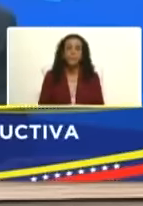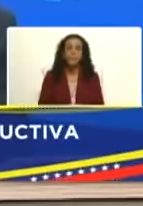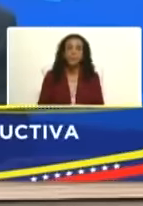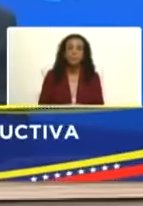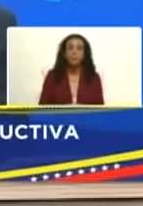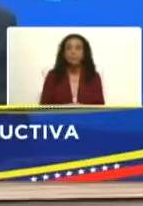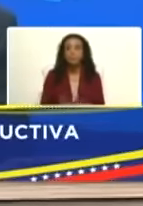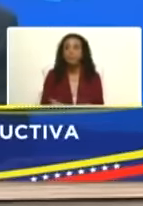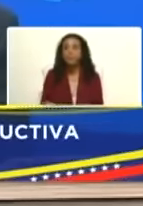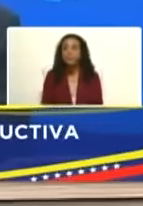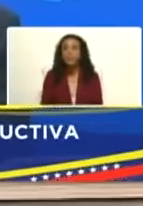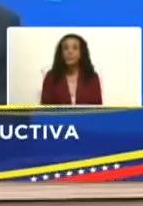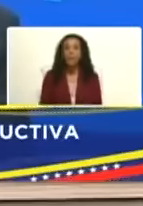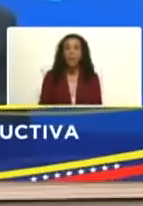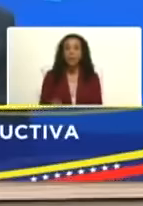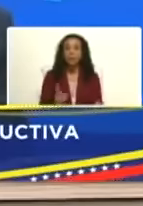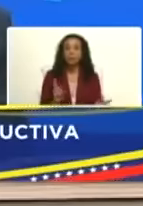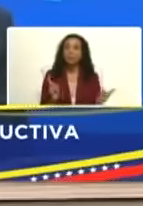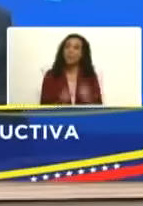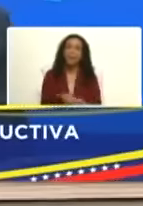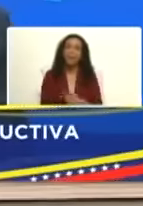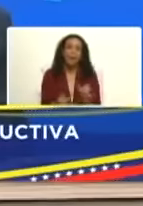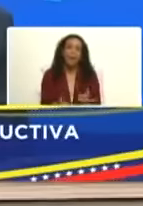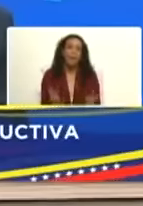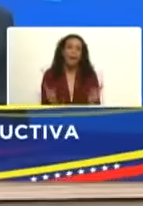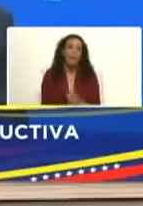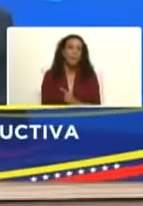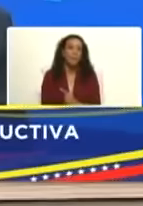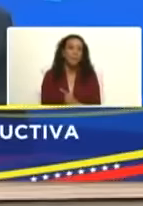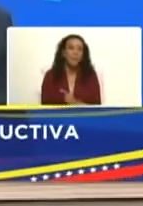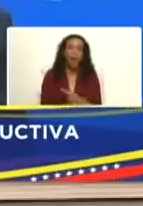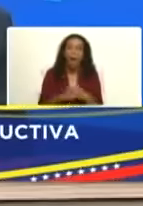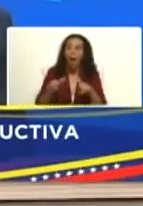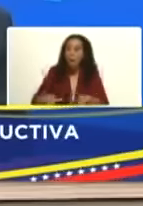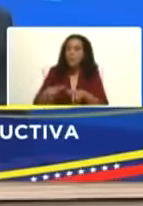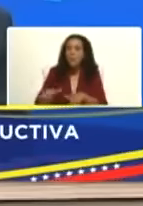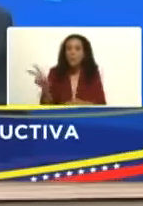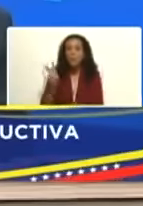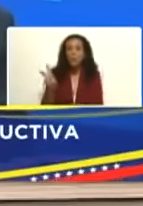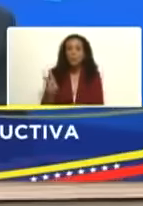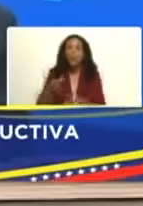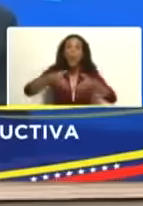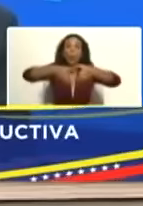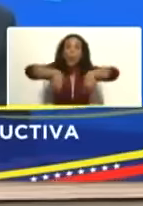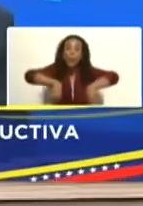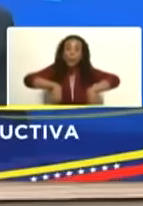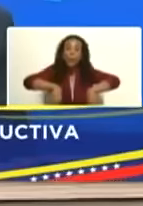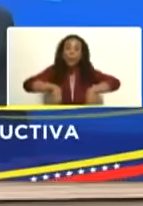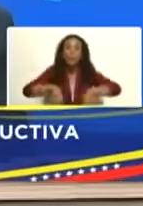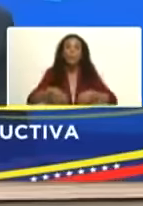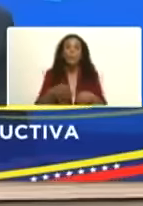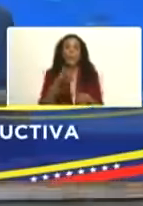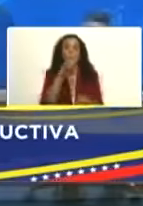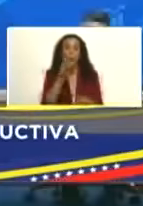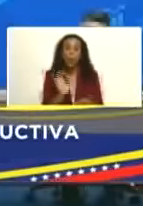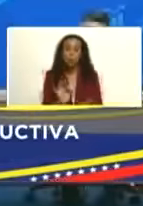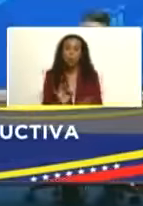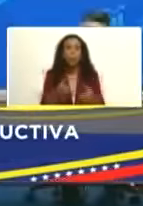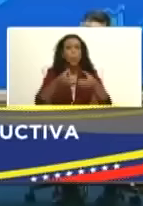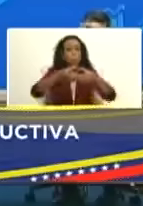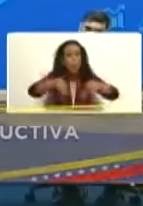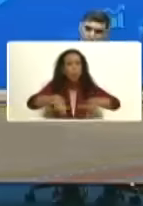Y eso cambió, producto de las circunstancias. Huevos, igual lo digo con